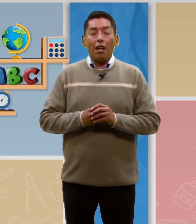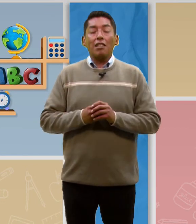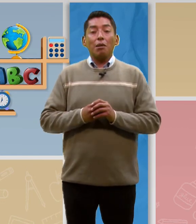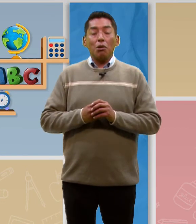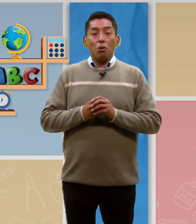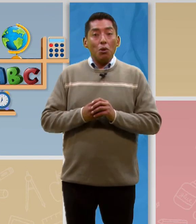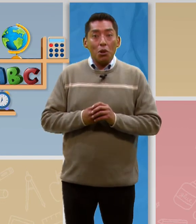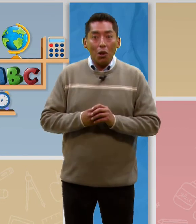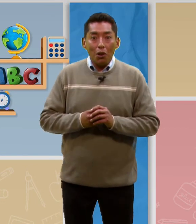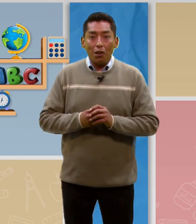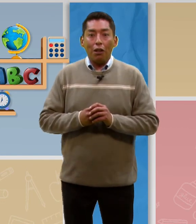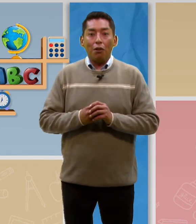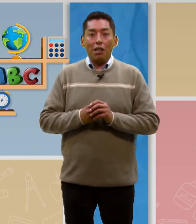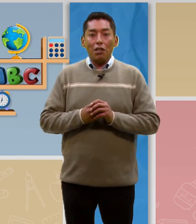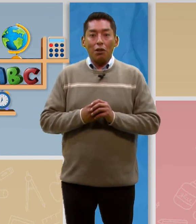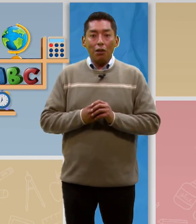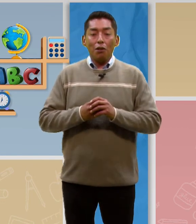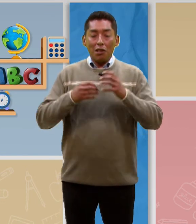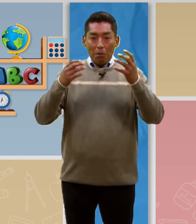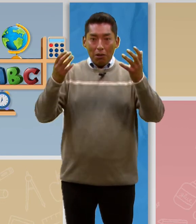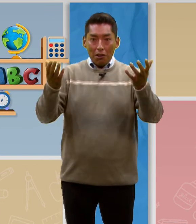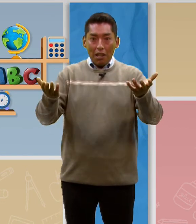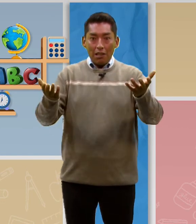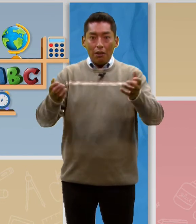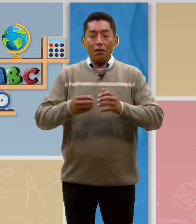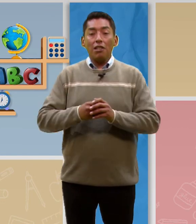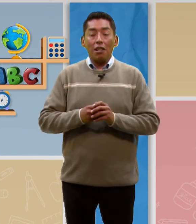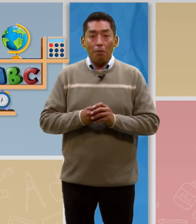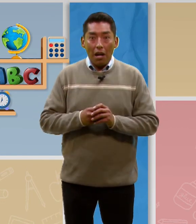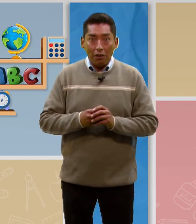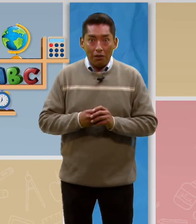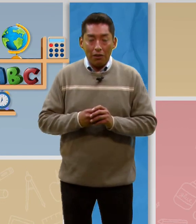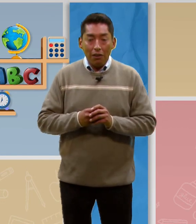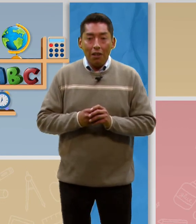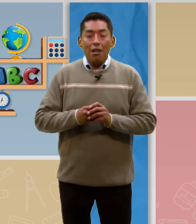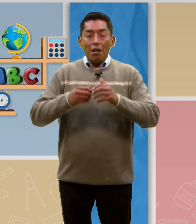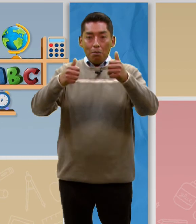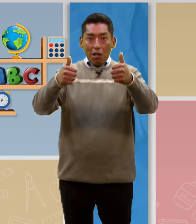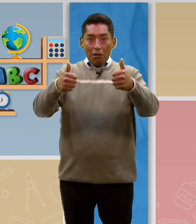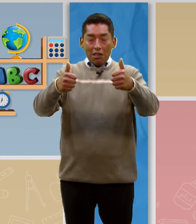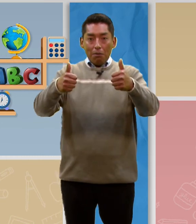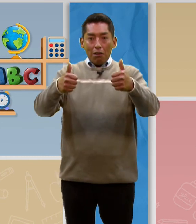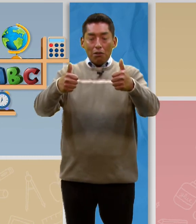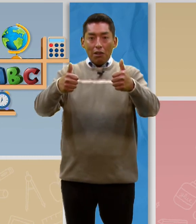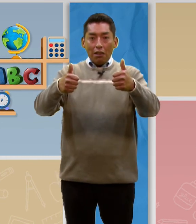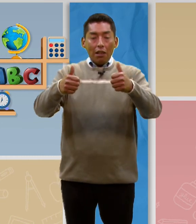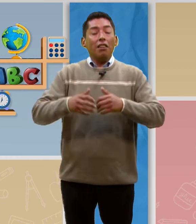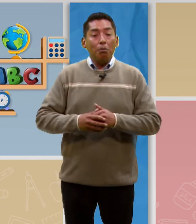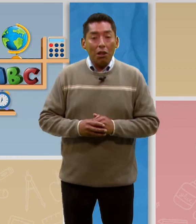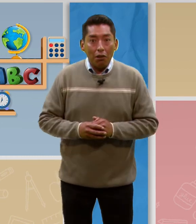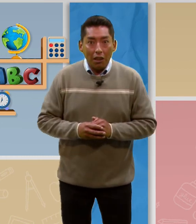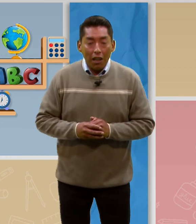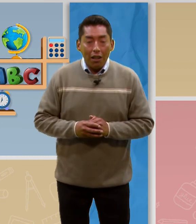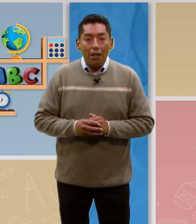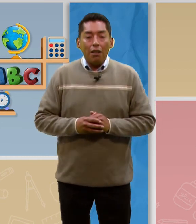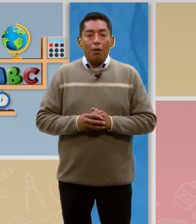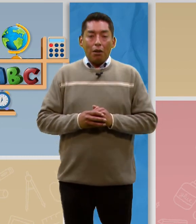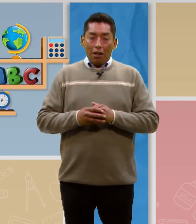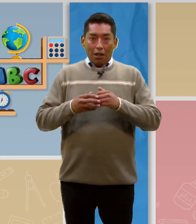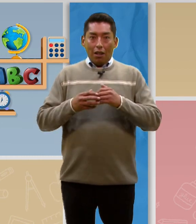bolivianos hacemos uso de lo que son los remedios caseros y herbarios, ¿no? Bueno, estimado estudiante, te invito a